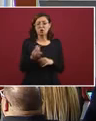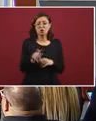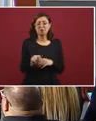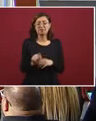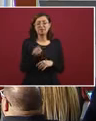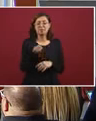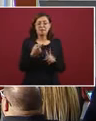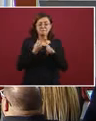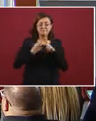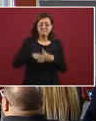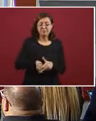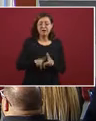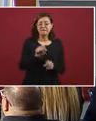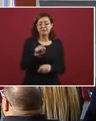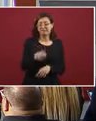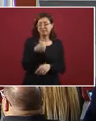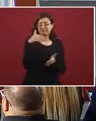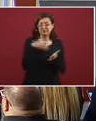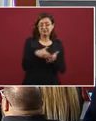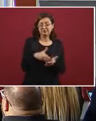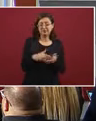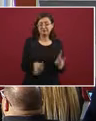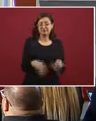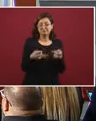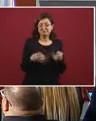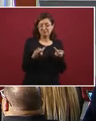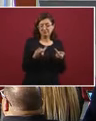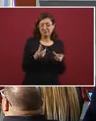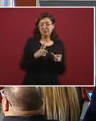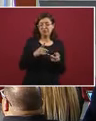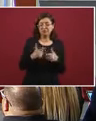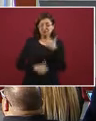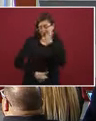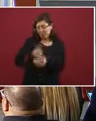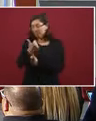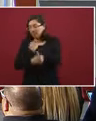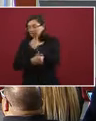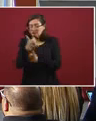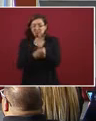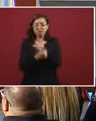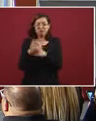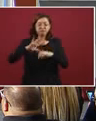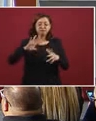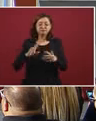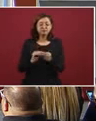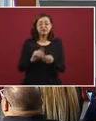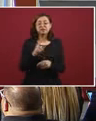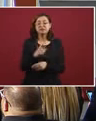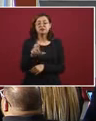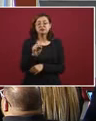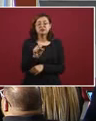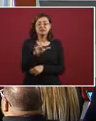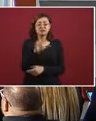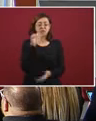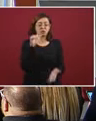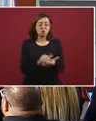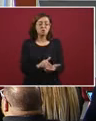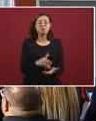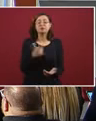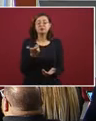un Corvette cuyo precio inicial fueron 26 mil pesos, lo logramos vender en aproximadamente 165 mil pesos. Hubo una puja